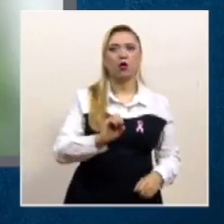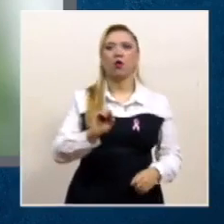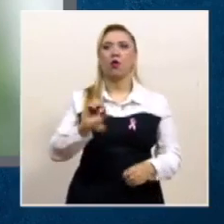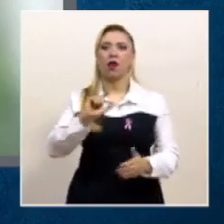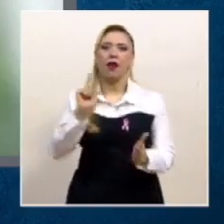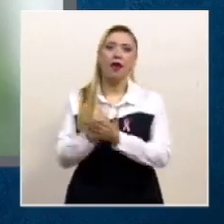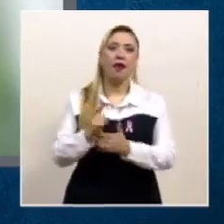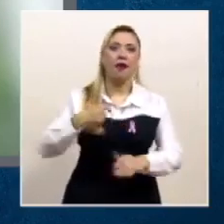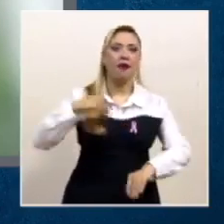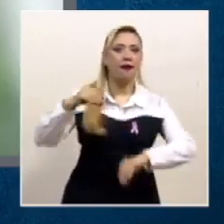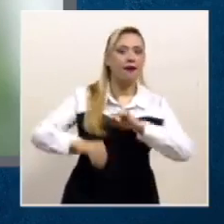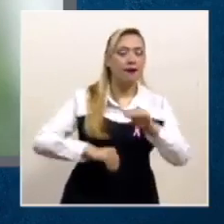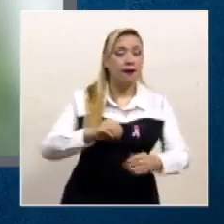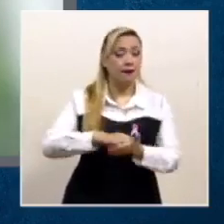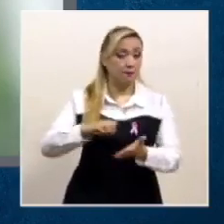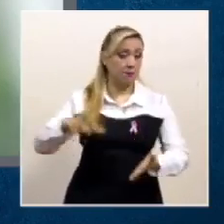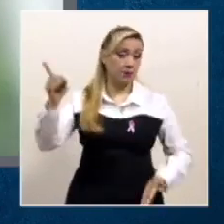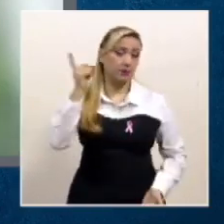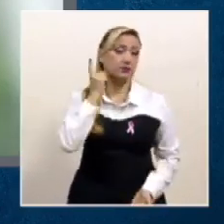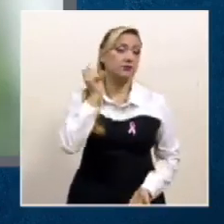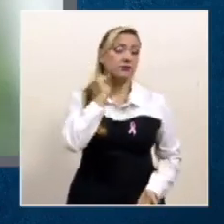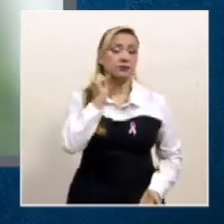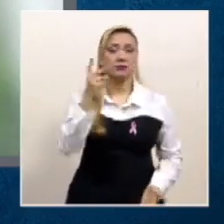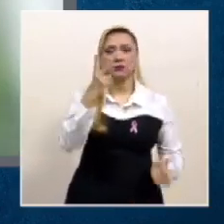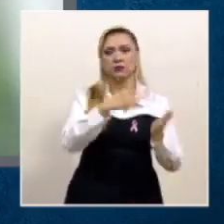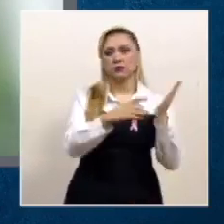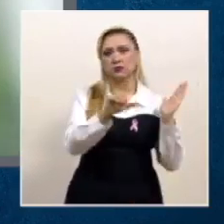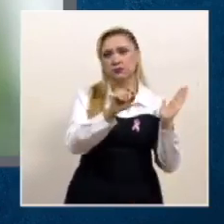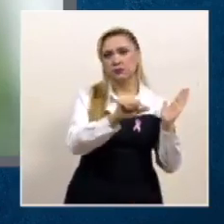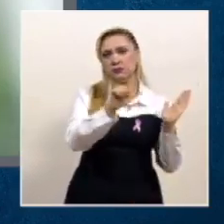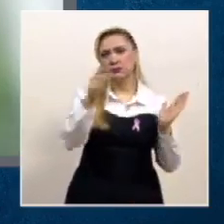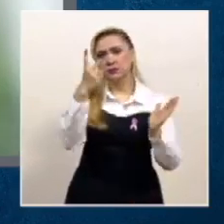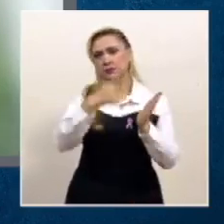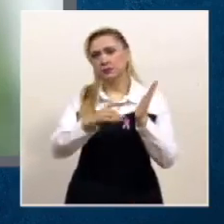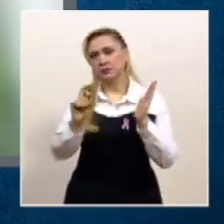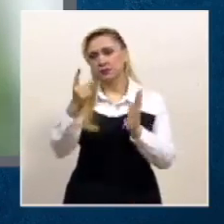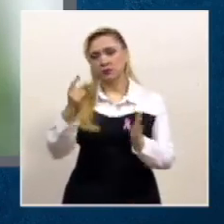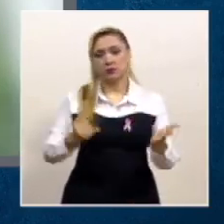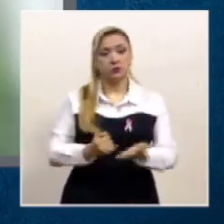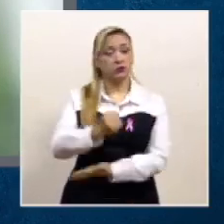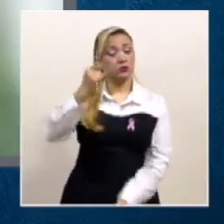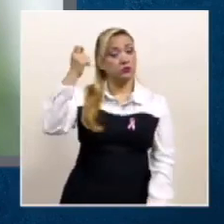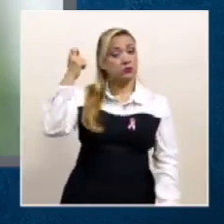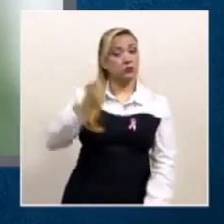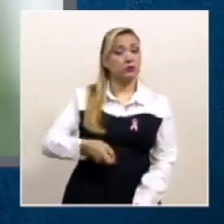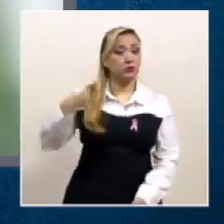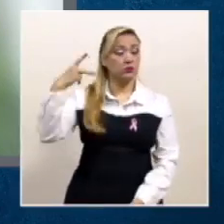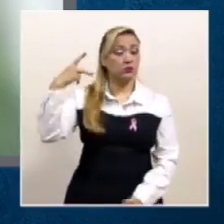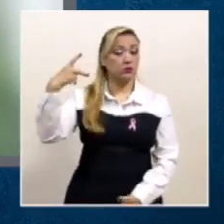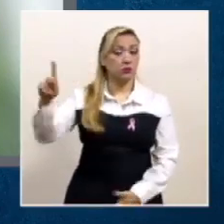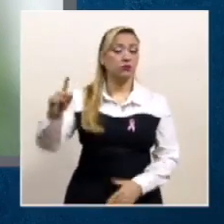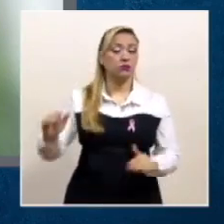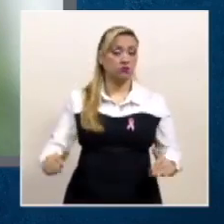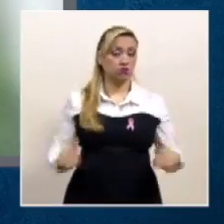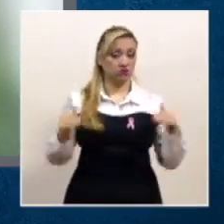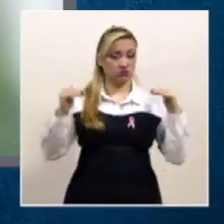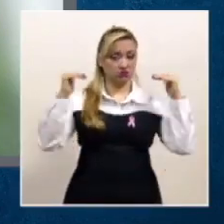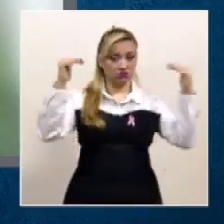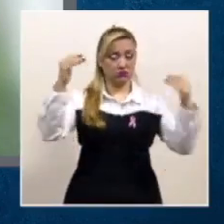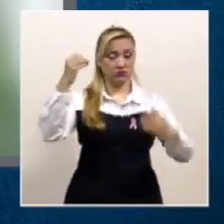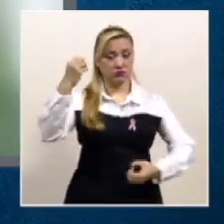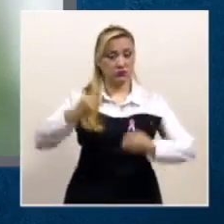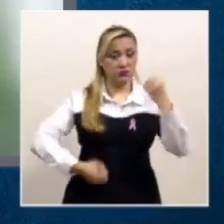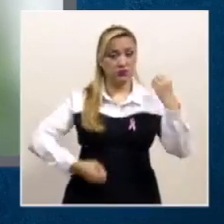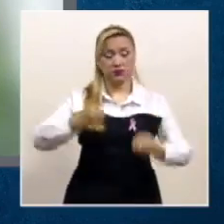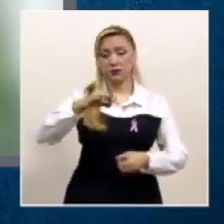legislativo, en 2020 y 2021 hubo una sentencia del Tribunal Electoral del Poder Judicial de la Federación